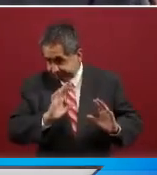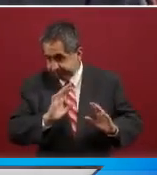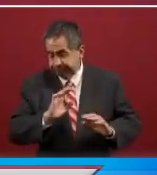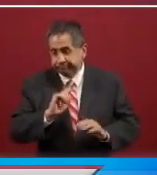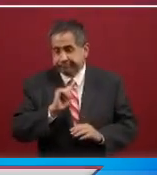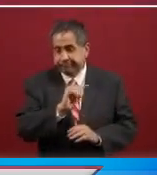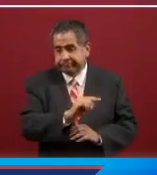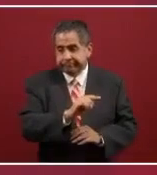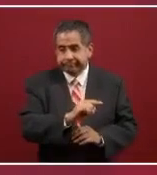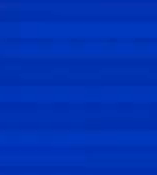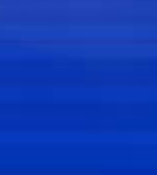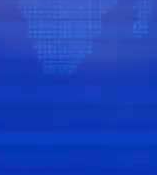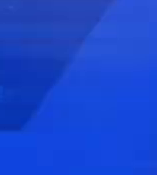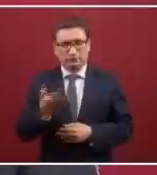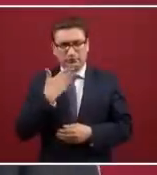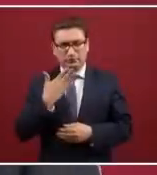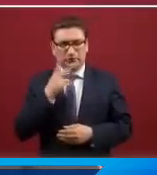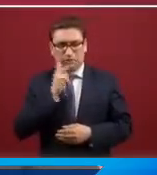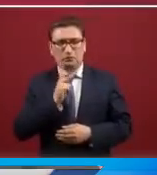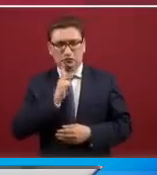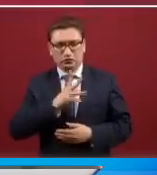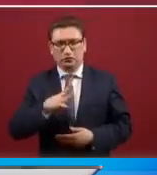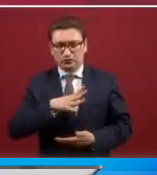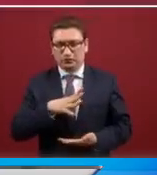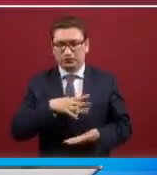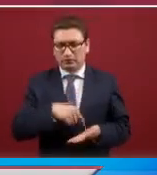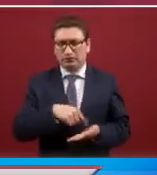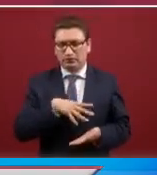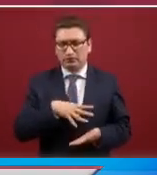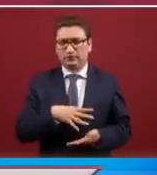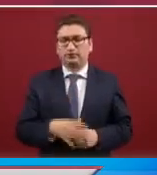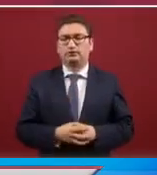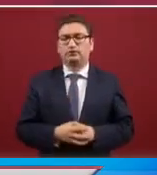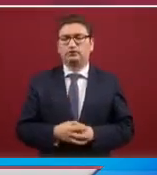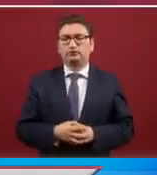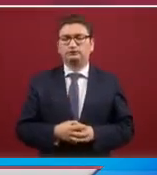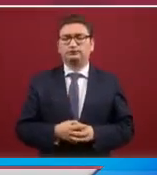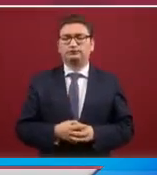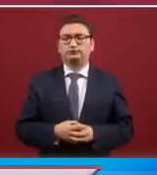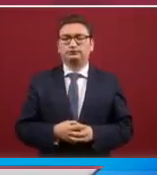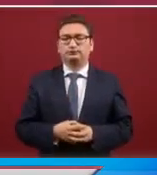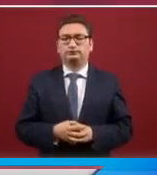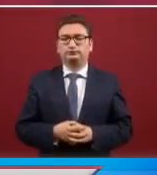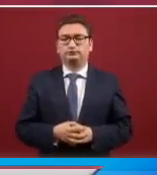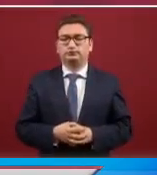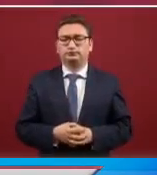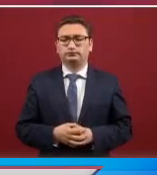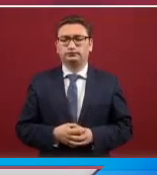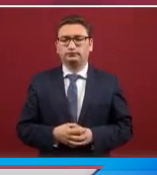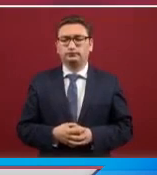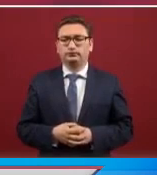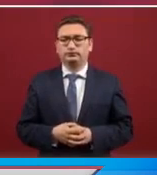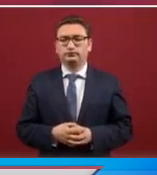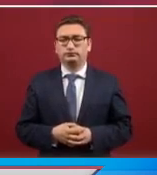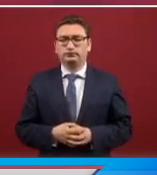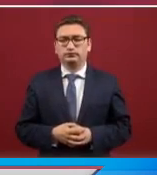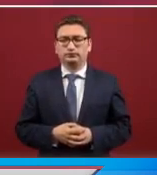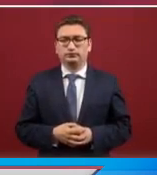resiste favorablemente. Comercio exterior. Cuando no teníamos